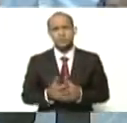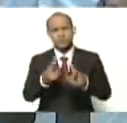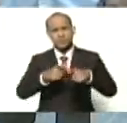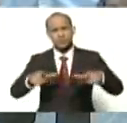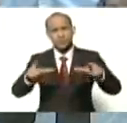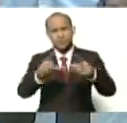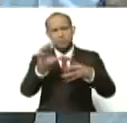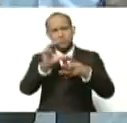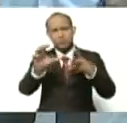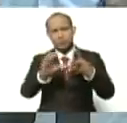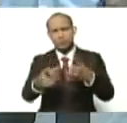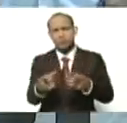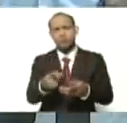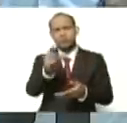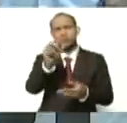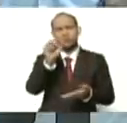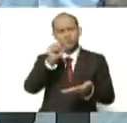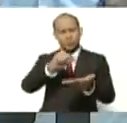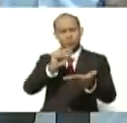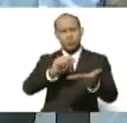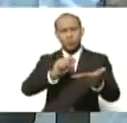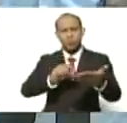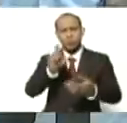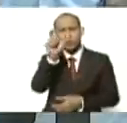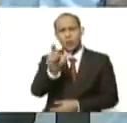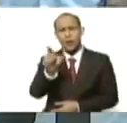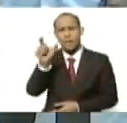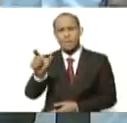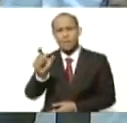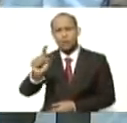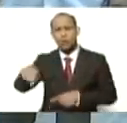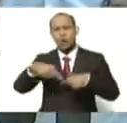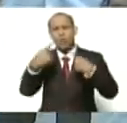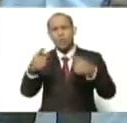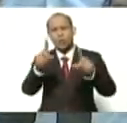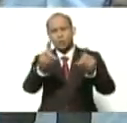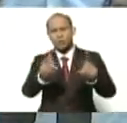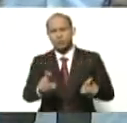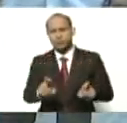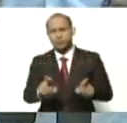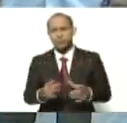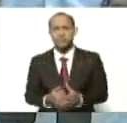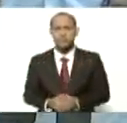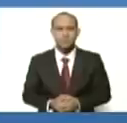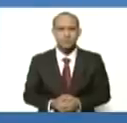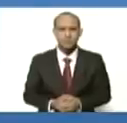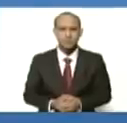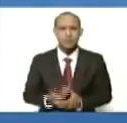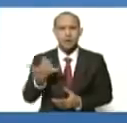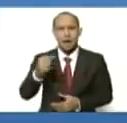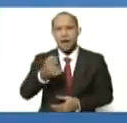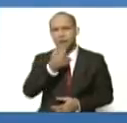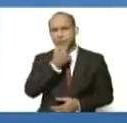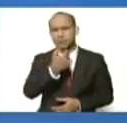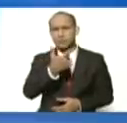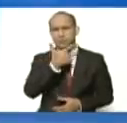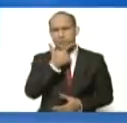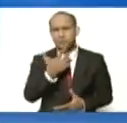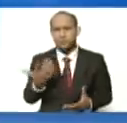de clase y calificación de los pacientes después diagnosticado cuanta de un hermoso presidente